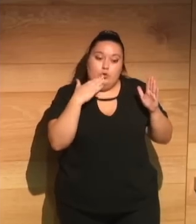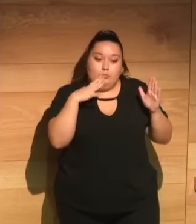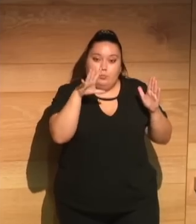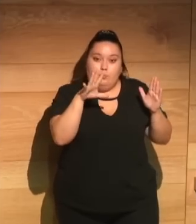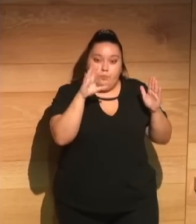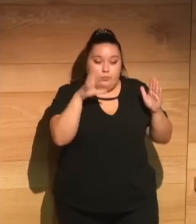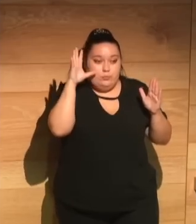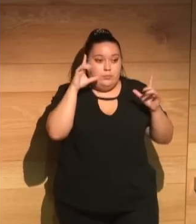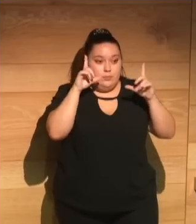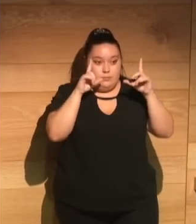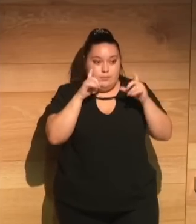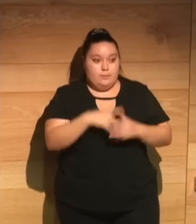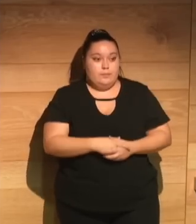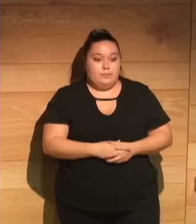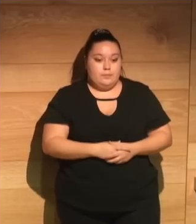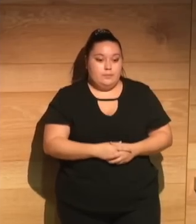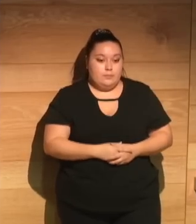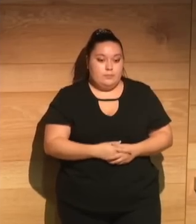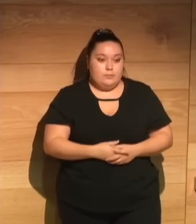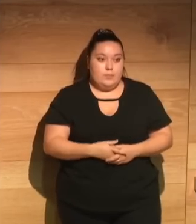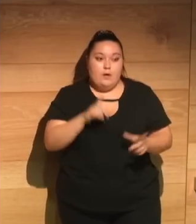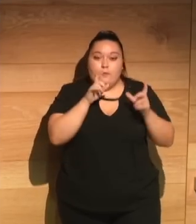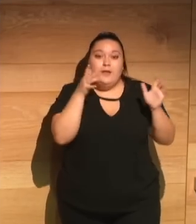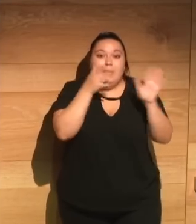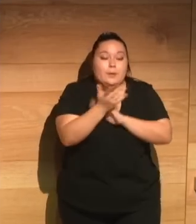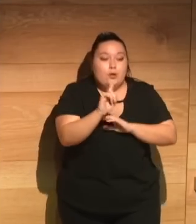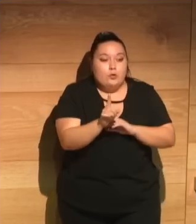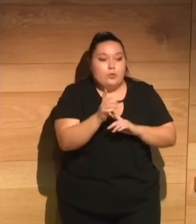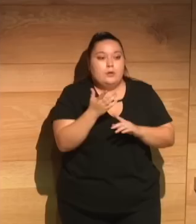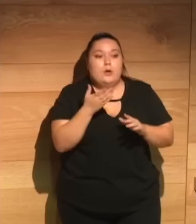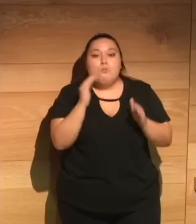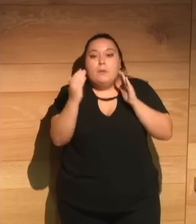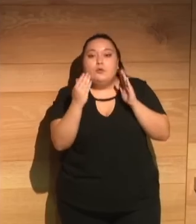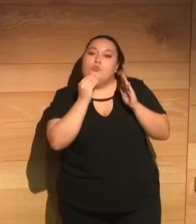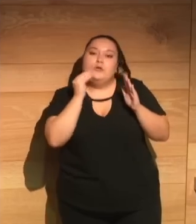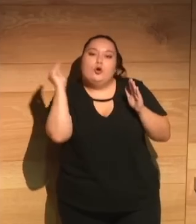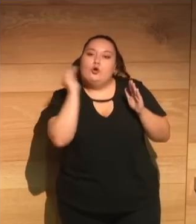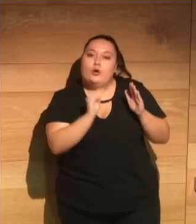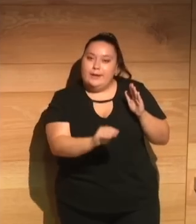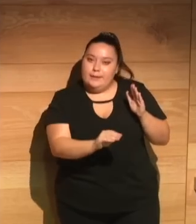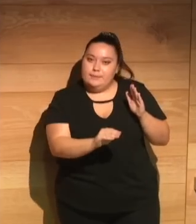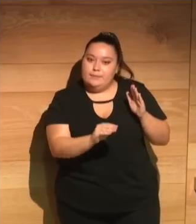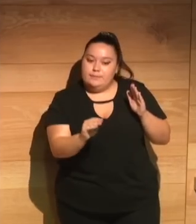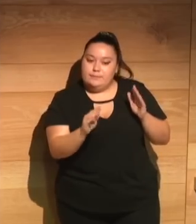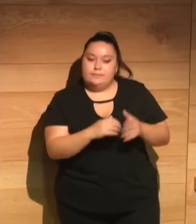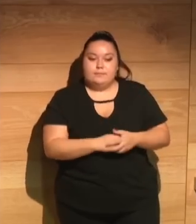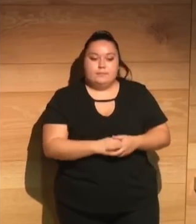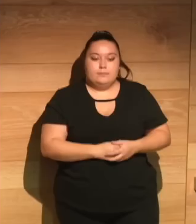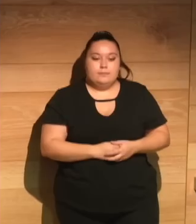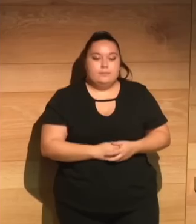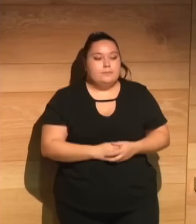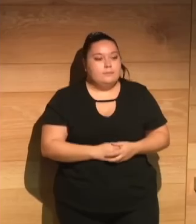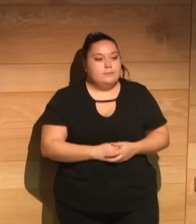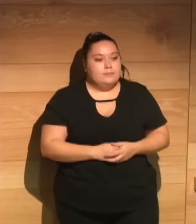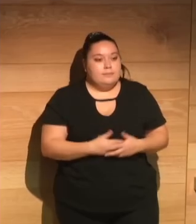fotografía define lo que pasó. No, una fotografía no define lo que pasó. Congela un momento que puede ser enormemente engañoso. Hay que ver el